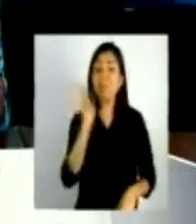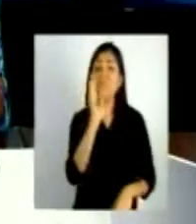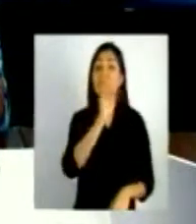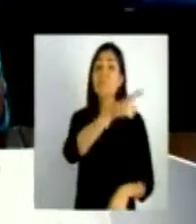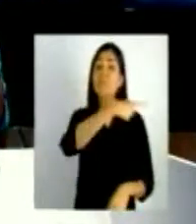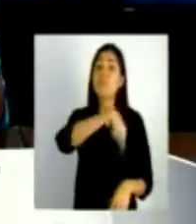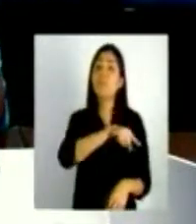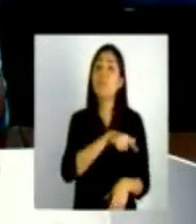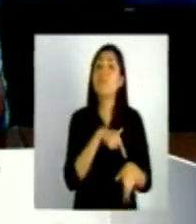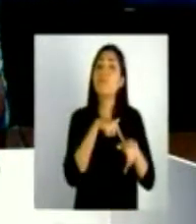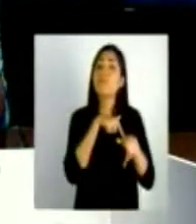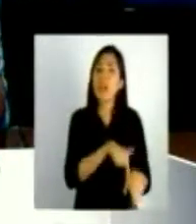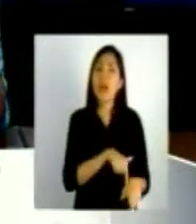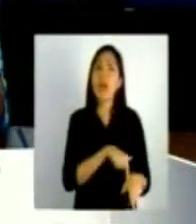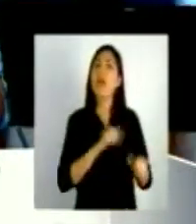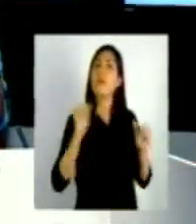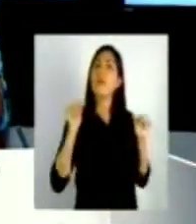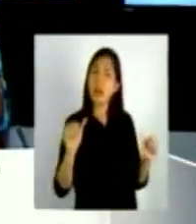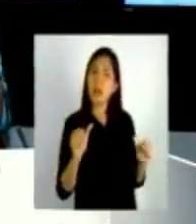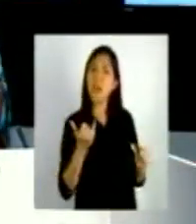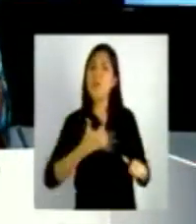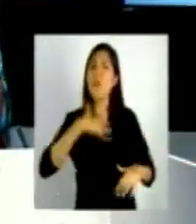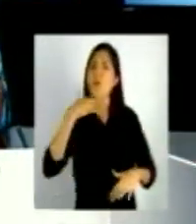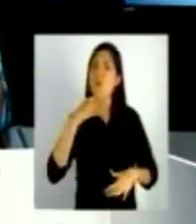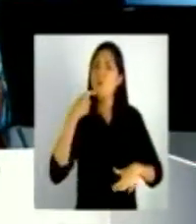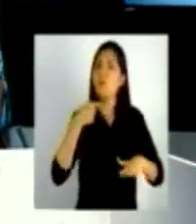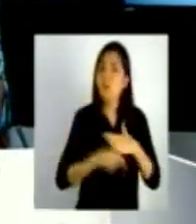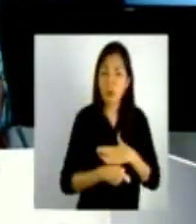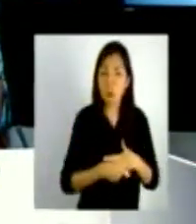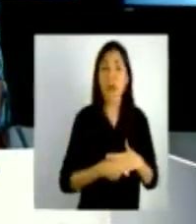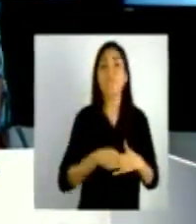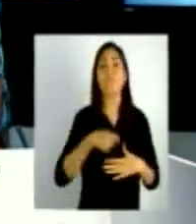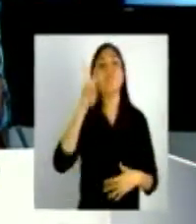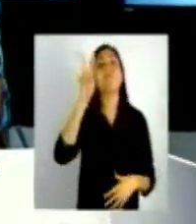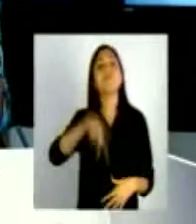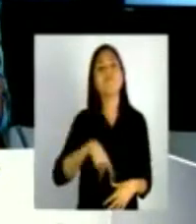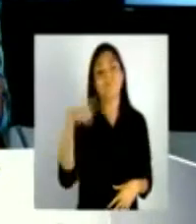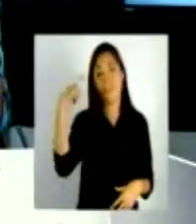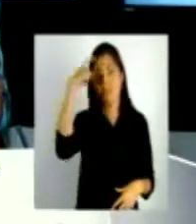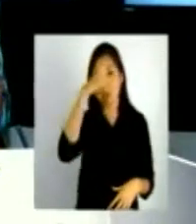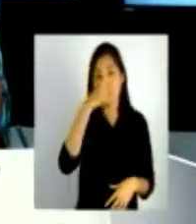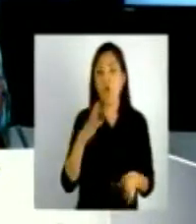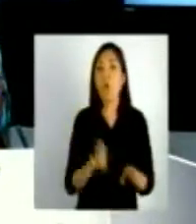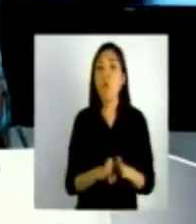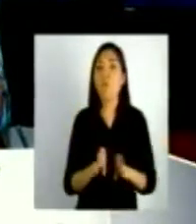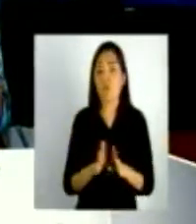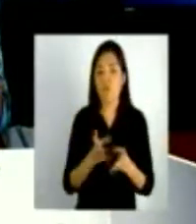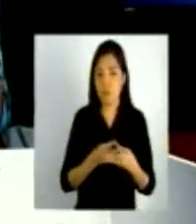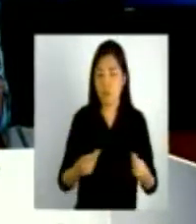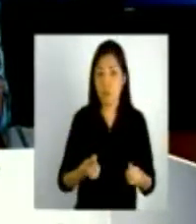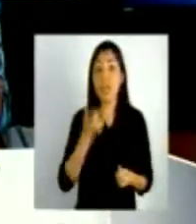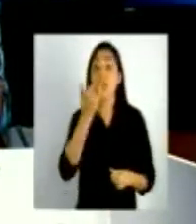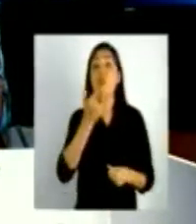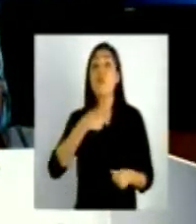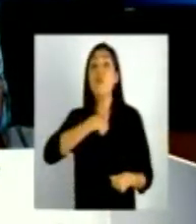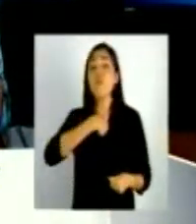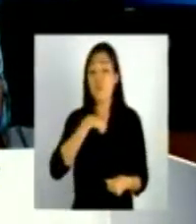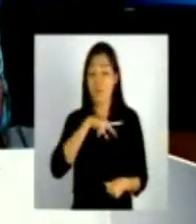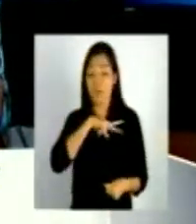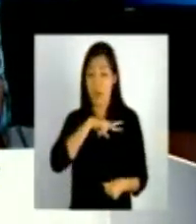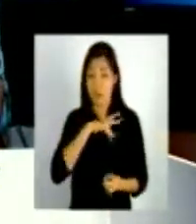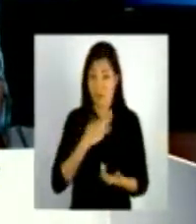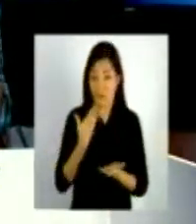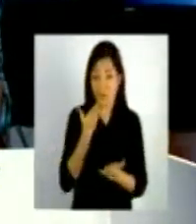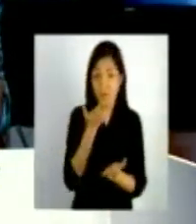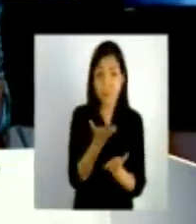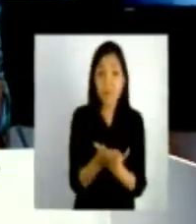toda esta impunidad y corrupción, va a ser muy difícil que se pueda lograr. Por eso mi propuesta tiene que